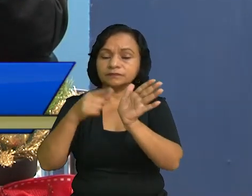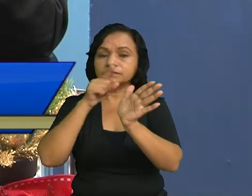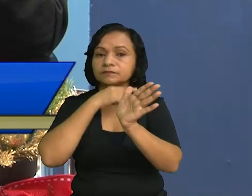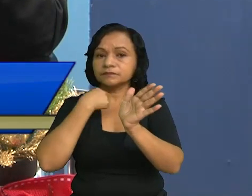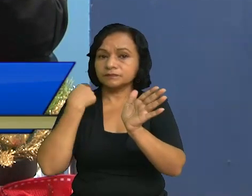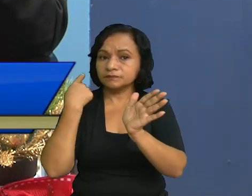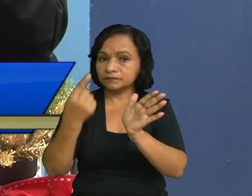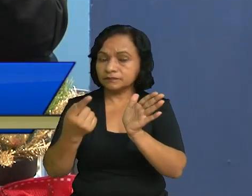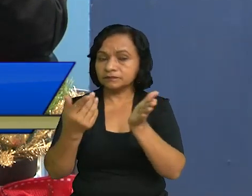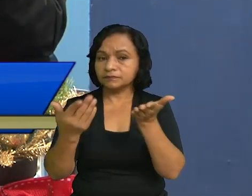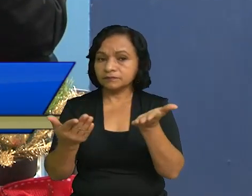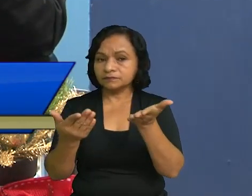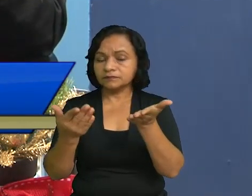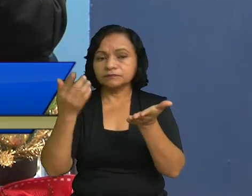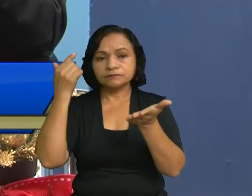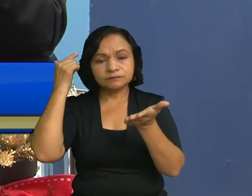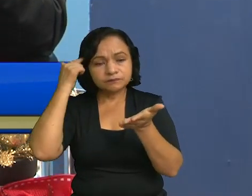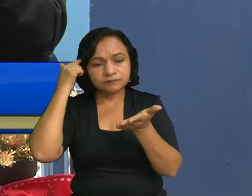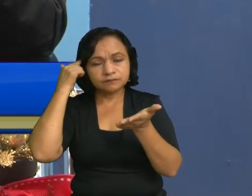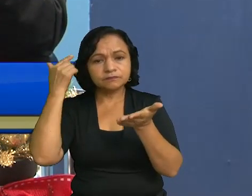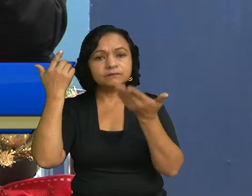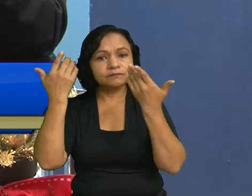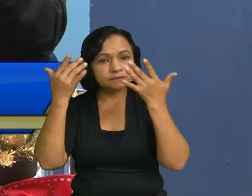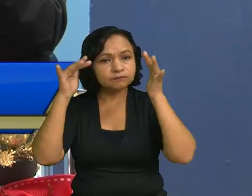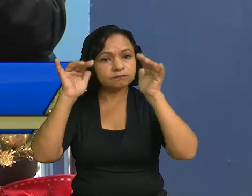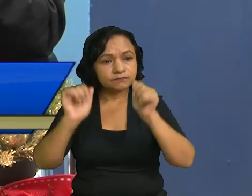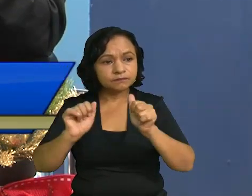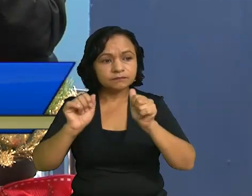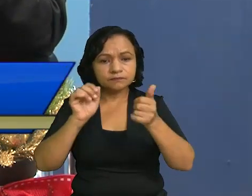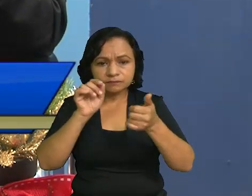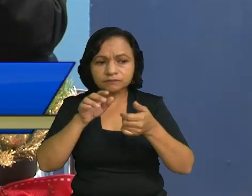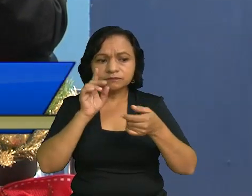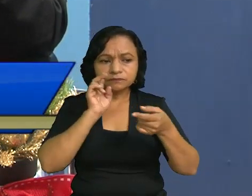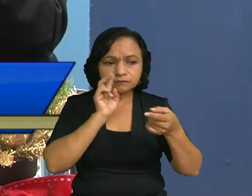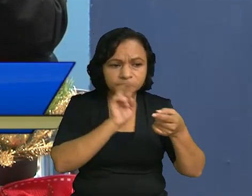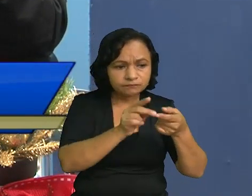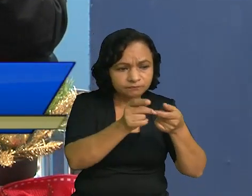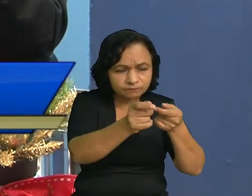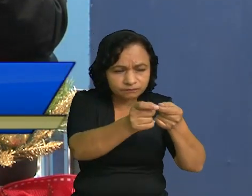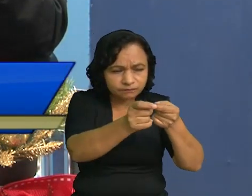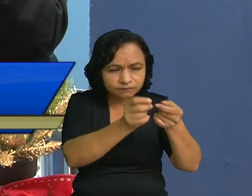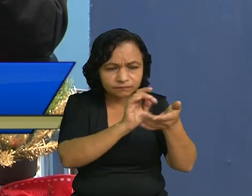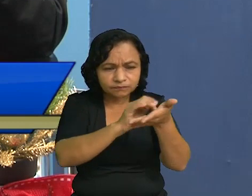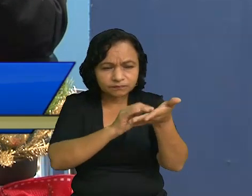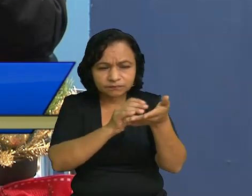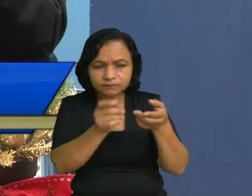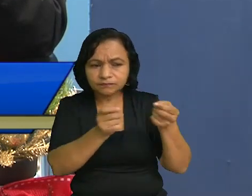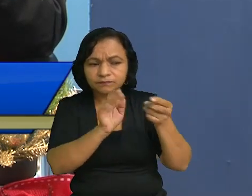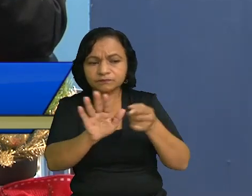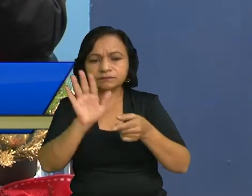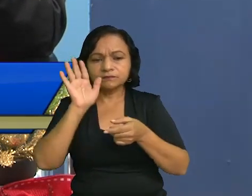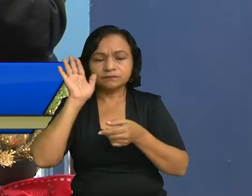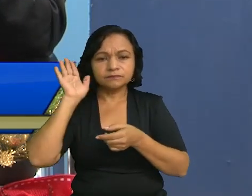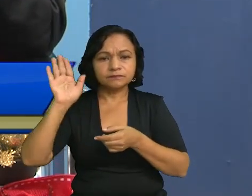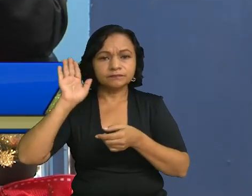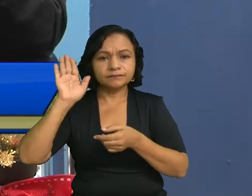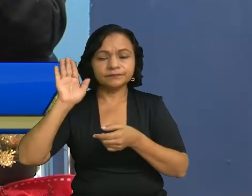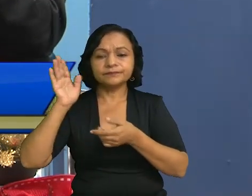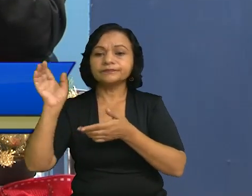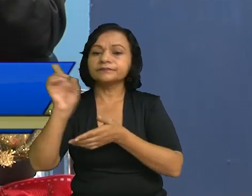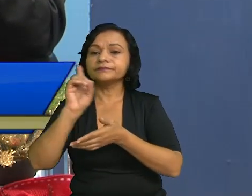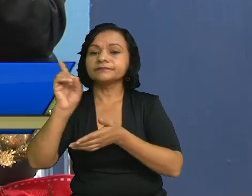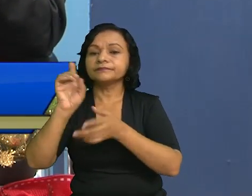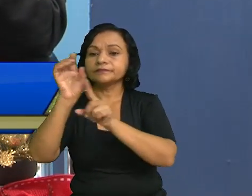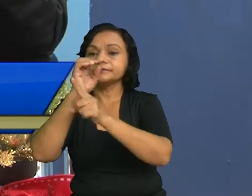algo de que lo tenemos pensado pero además con cálculo con con compromiso incluso de la fuente los